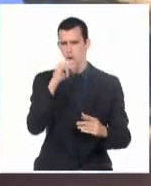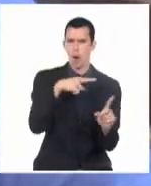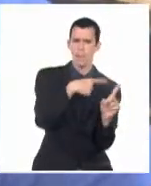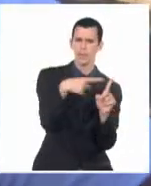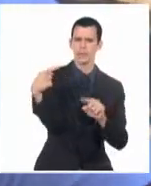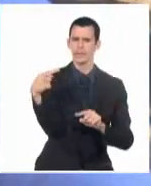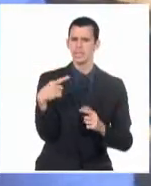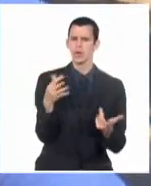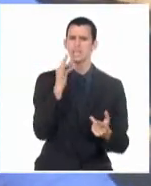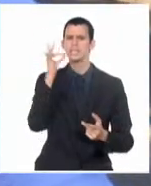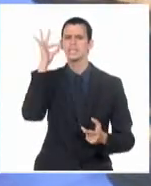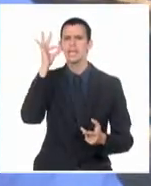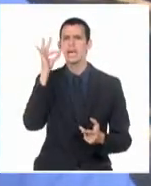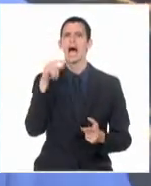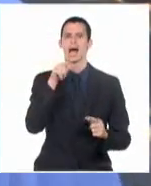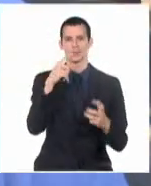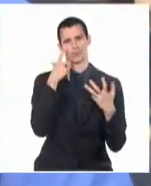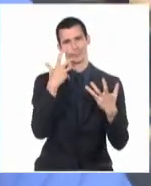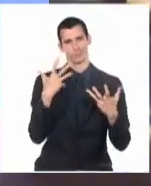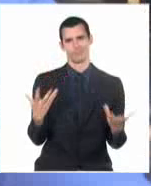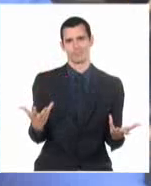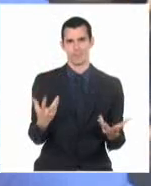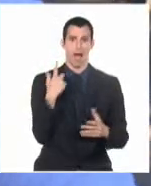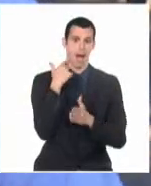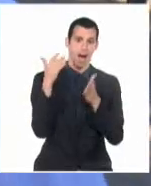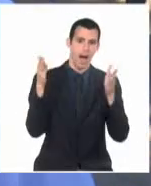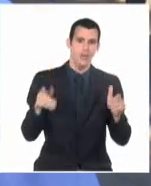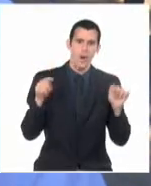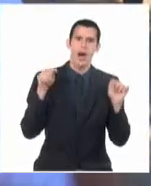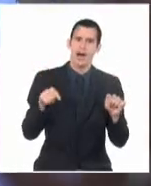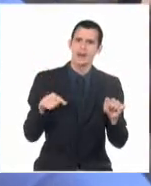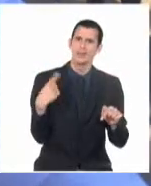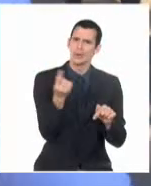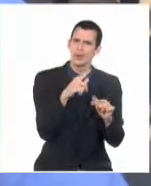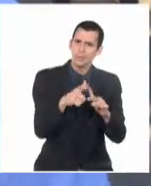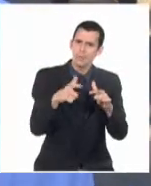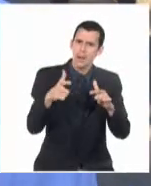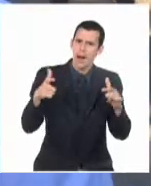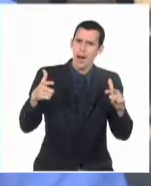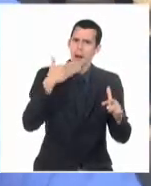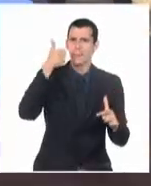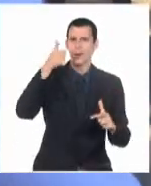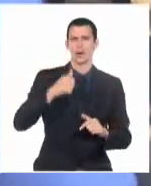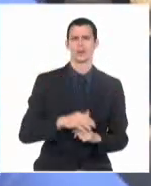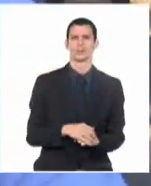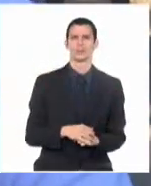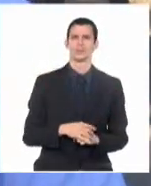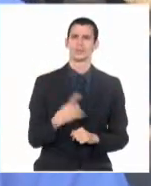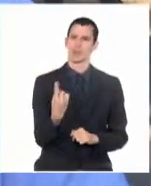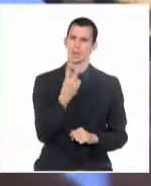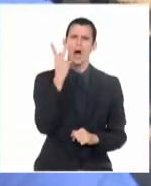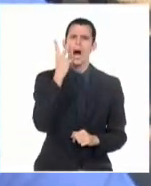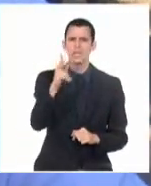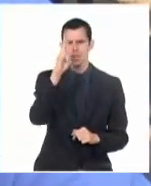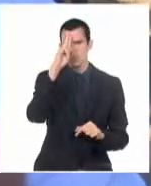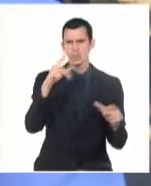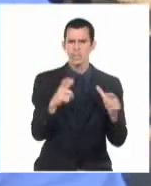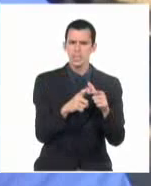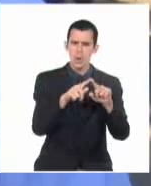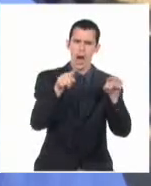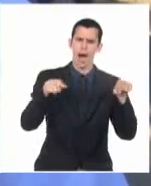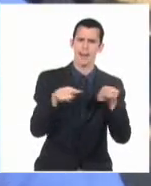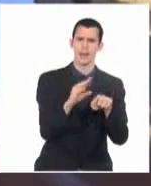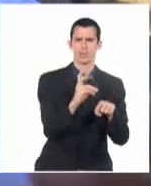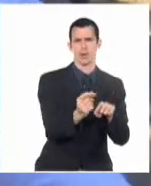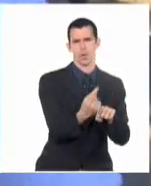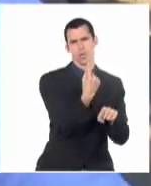importante. Este año también consolidamos la consulta en el área 1, consulta a grupos clave y de PREC y PEC,